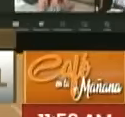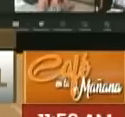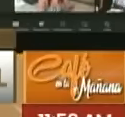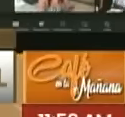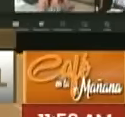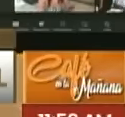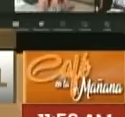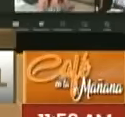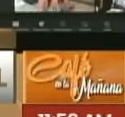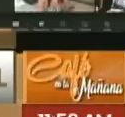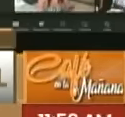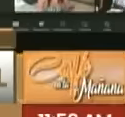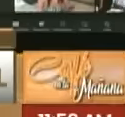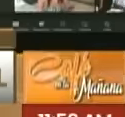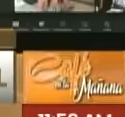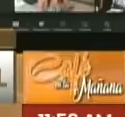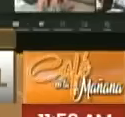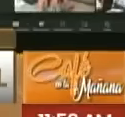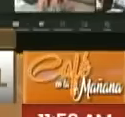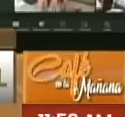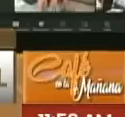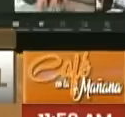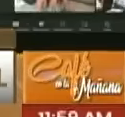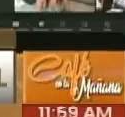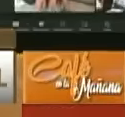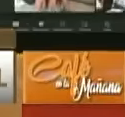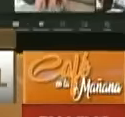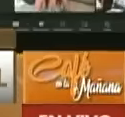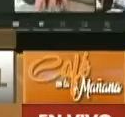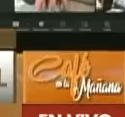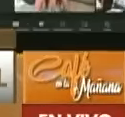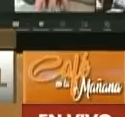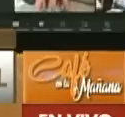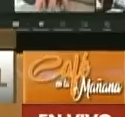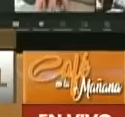utilizando el convencer, el motivar y el organizar.